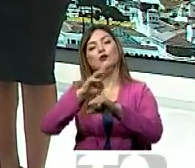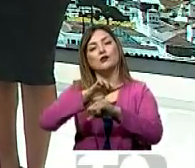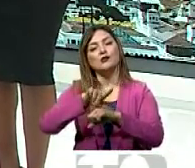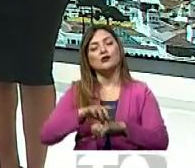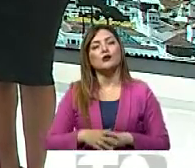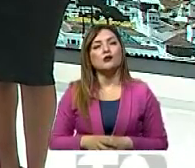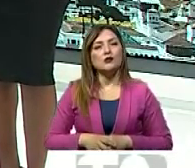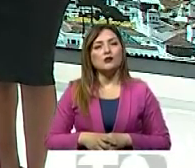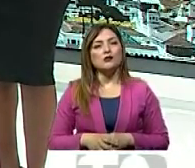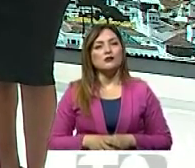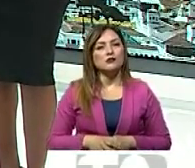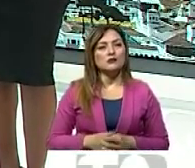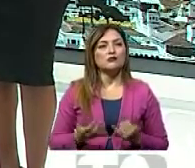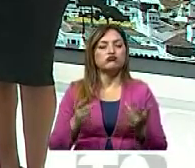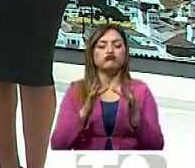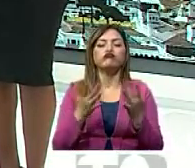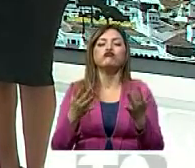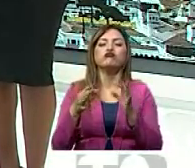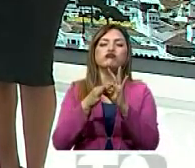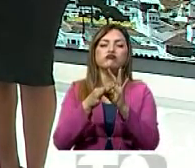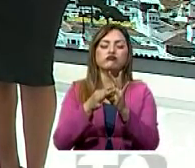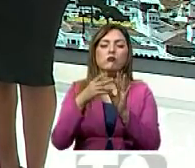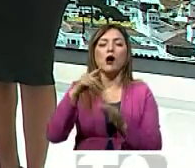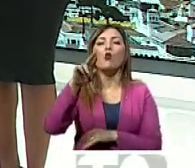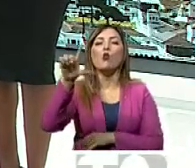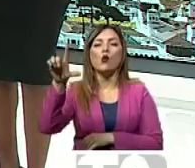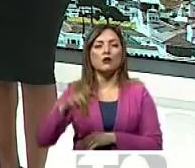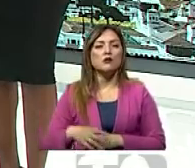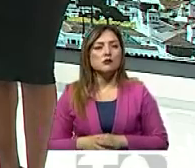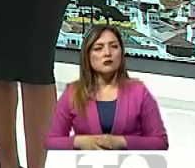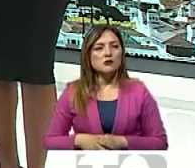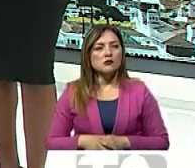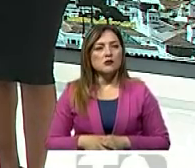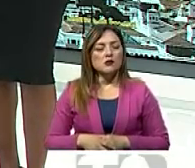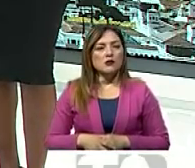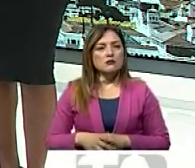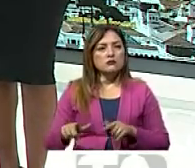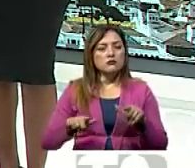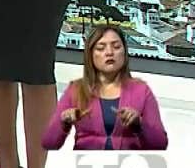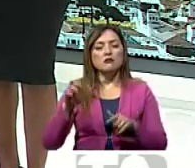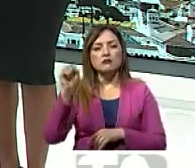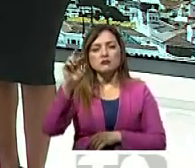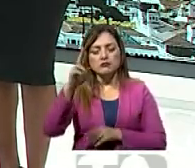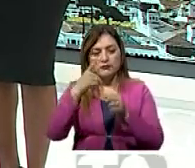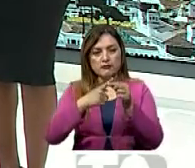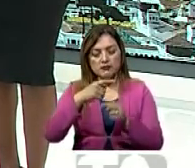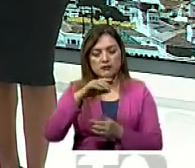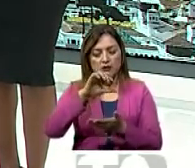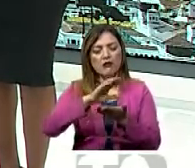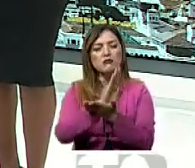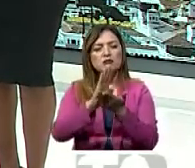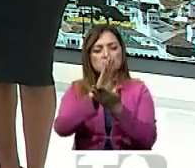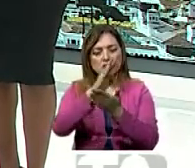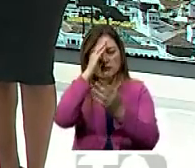6:36. En este momento nos trasladamos a exteriores con nuestro compañero Paul Cuello. Él está en la Ciudadela del Ejército, en el sur de Quito. Aquí los vecinos